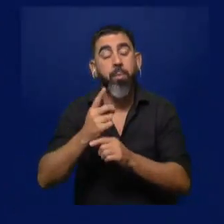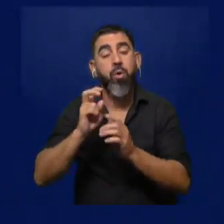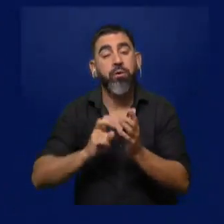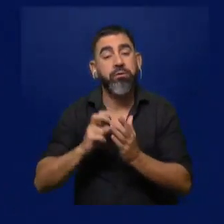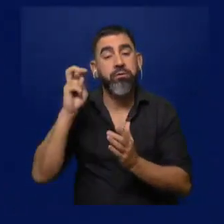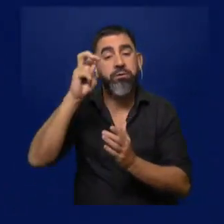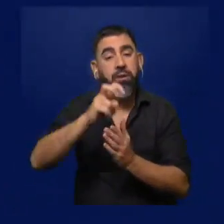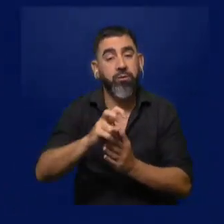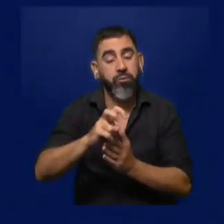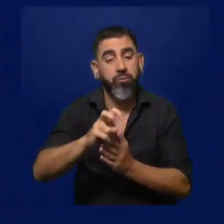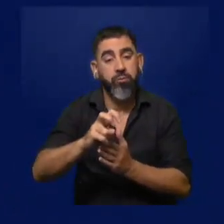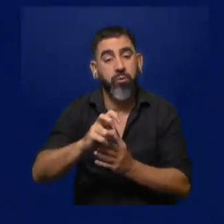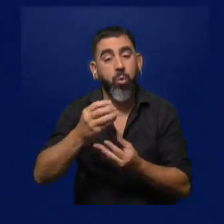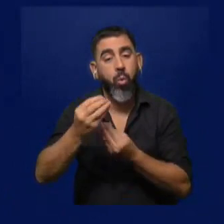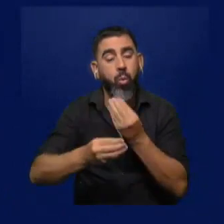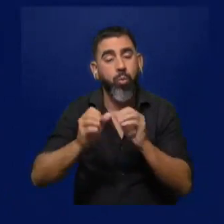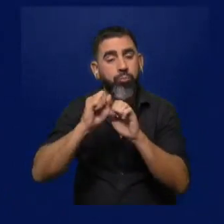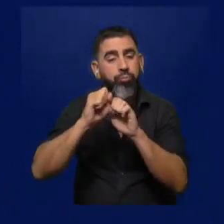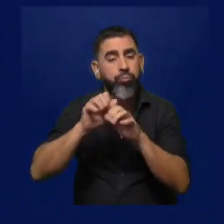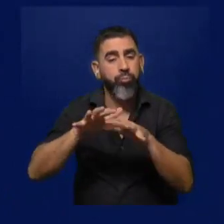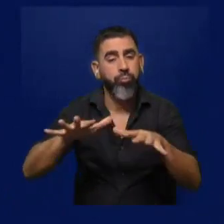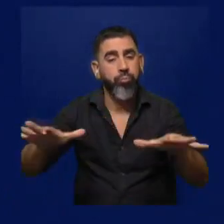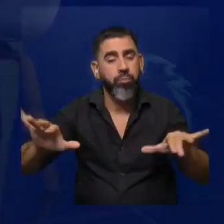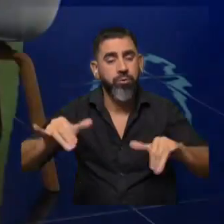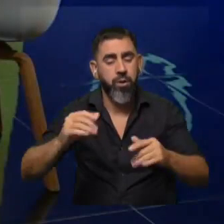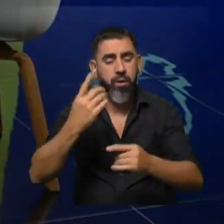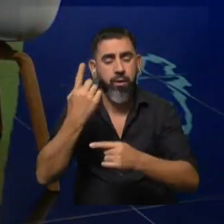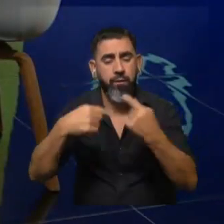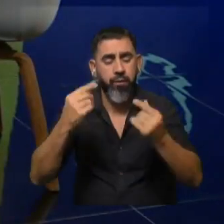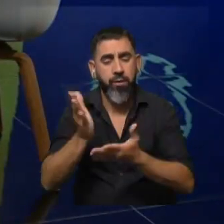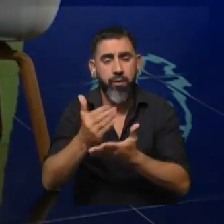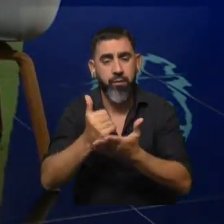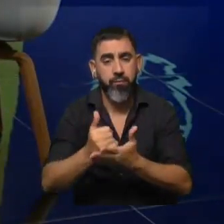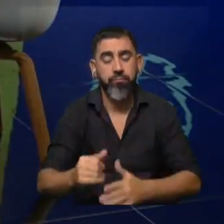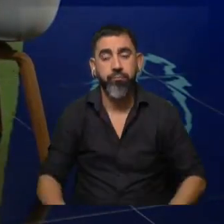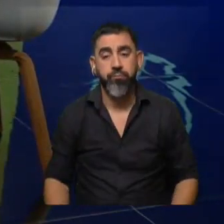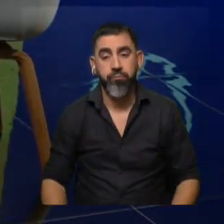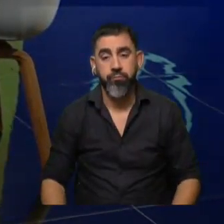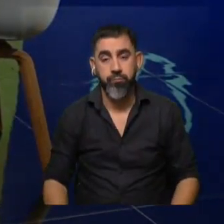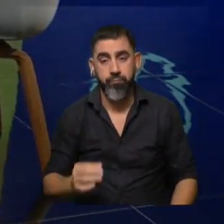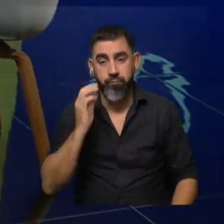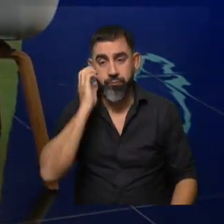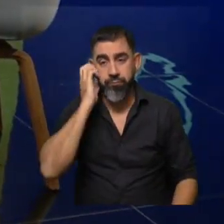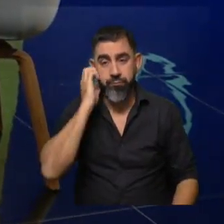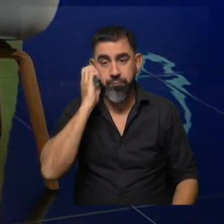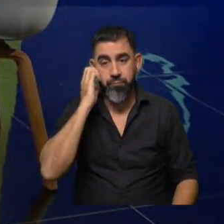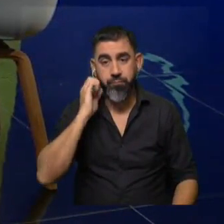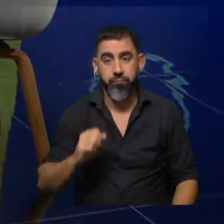y brevemente, ¿cómo fue la dispersión? Porque ahora ya está en varias capitales. La dispersión básicamente